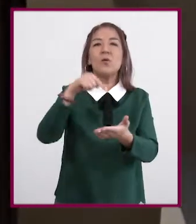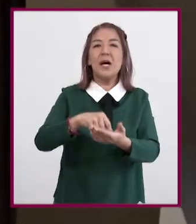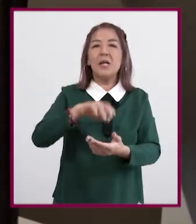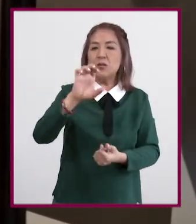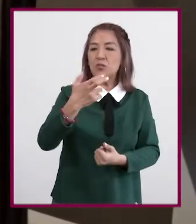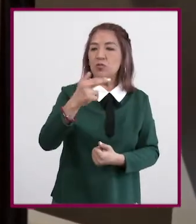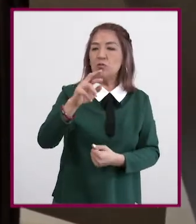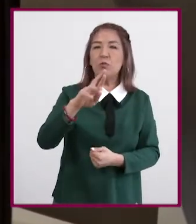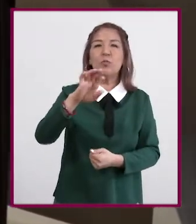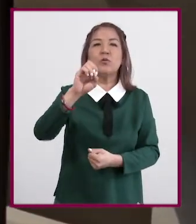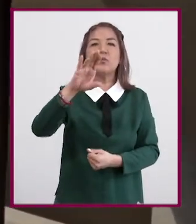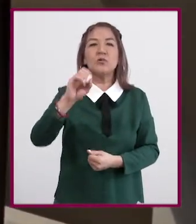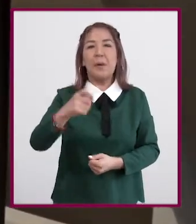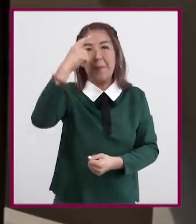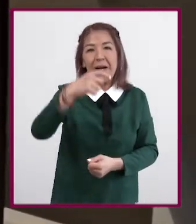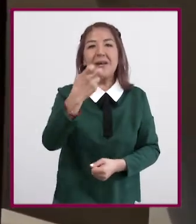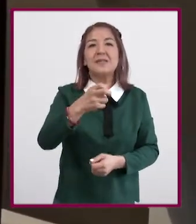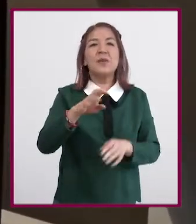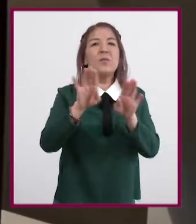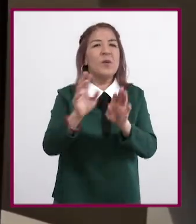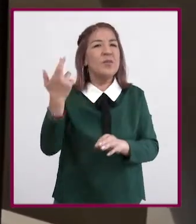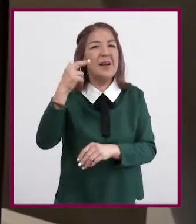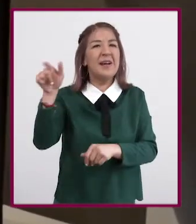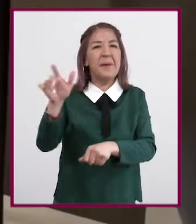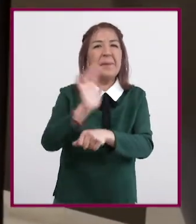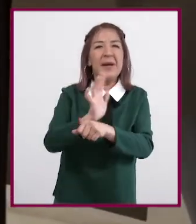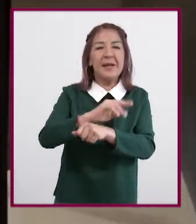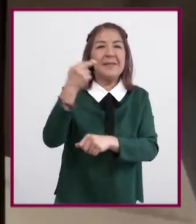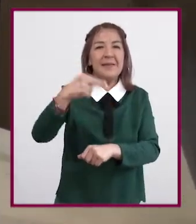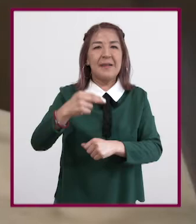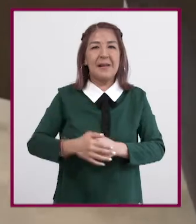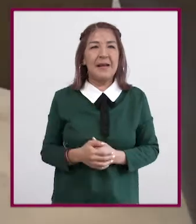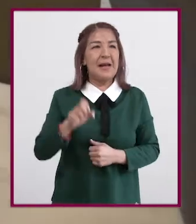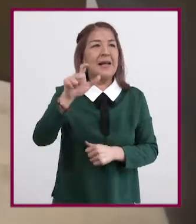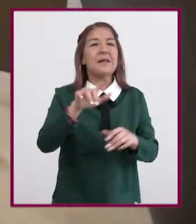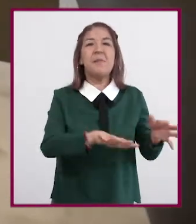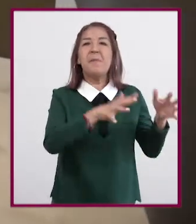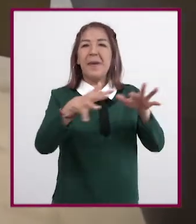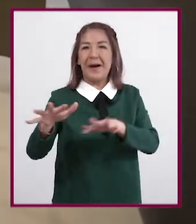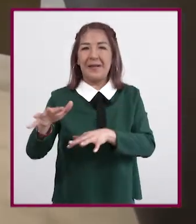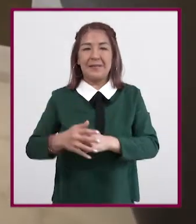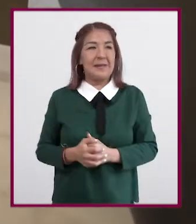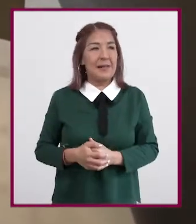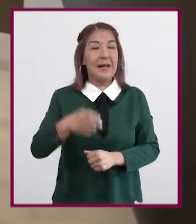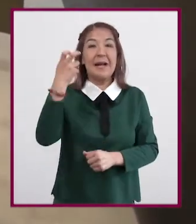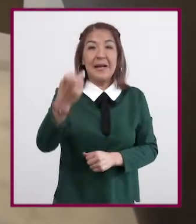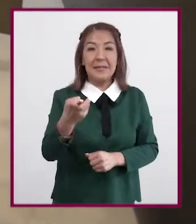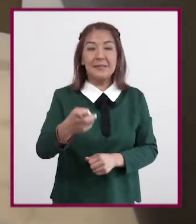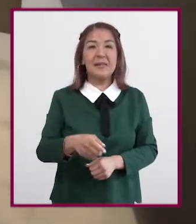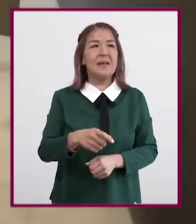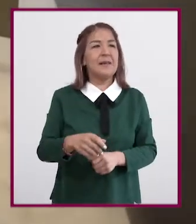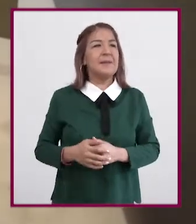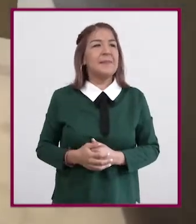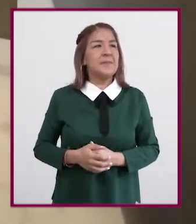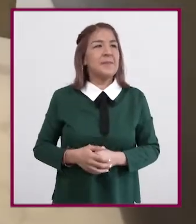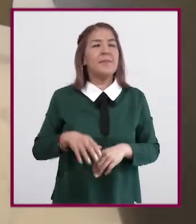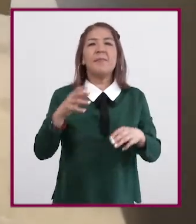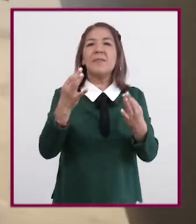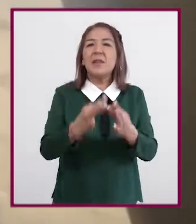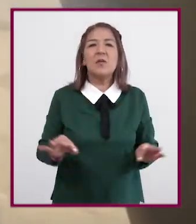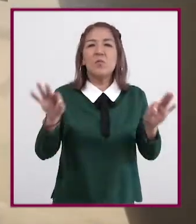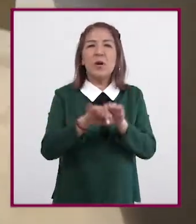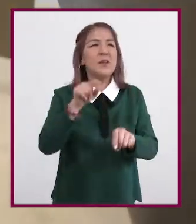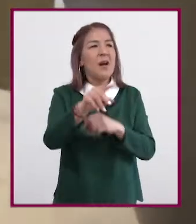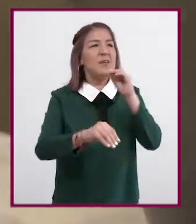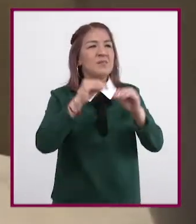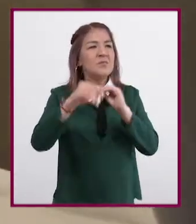poder filmar los efectos sonoros de una película que se llamó El Mal. Entonces, bueno, el chiste también de estas piezas y del